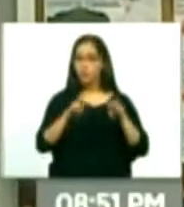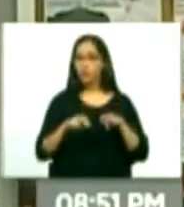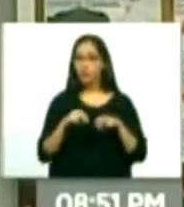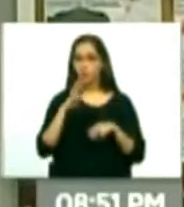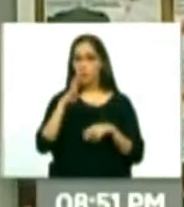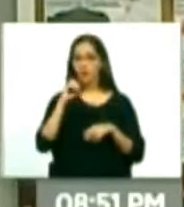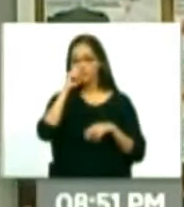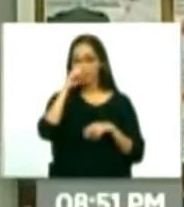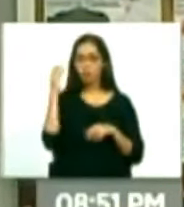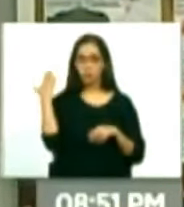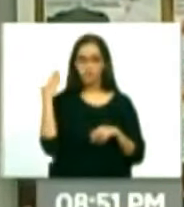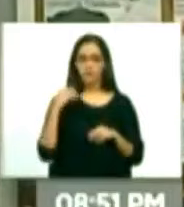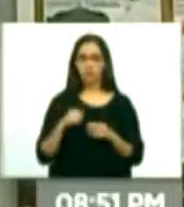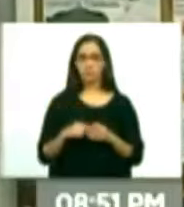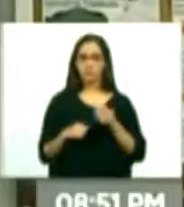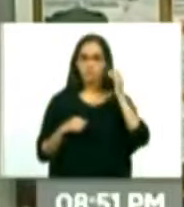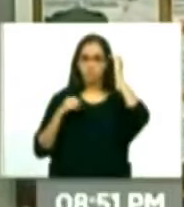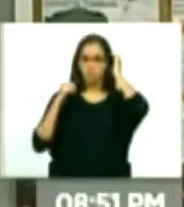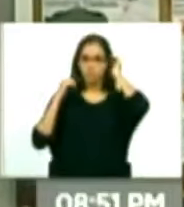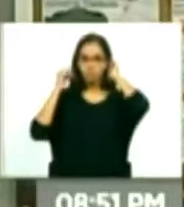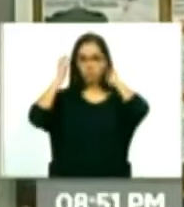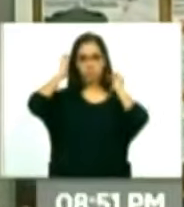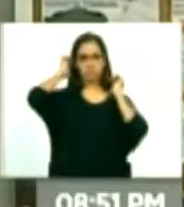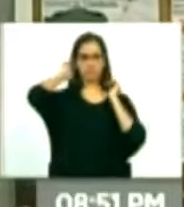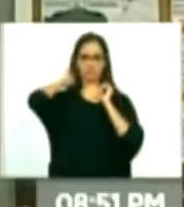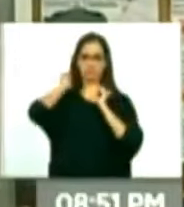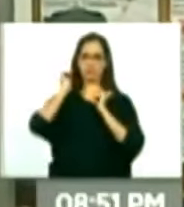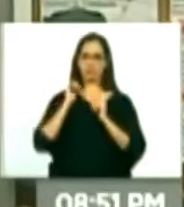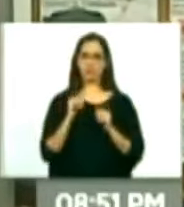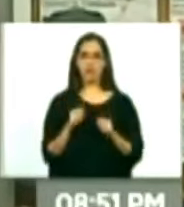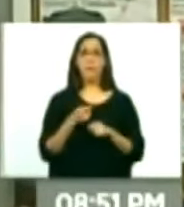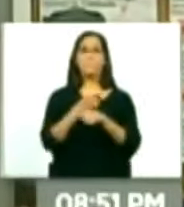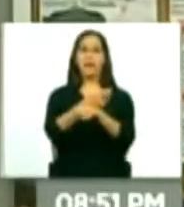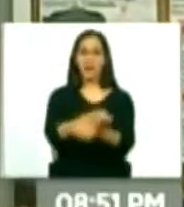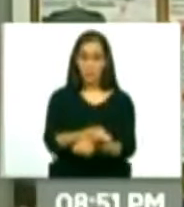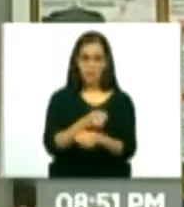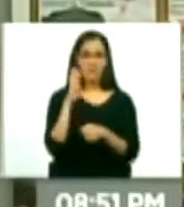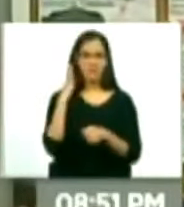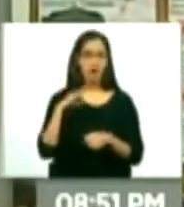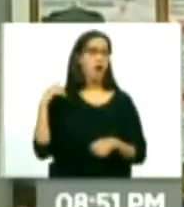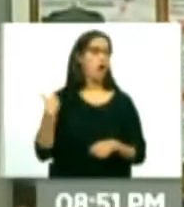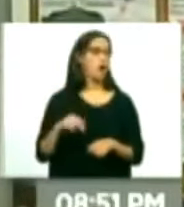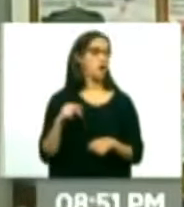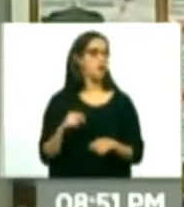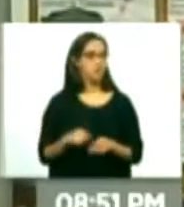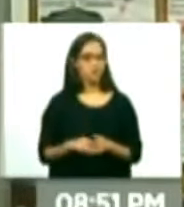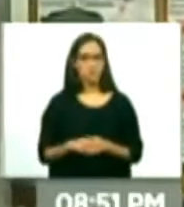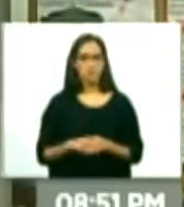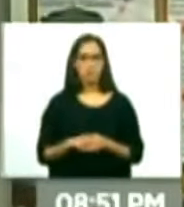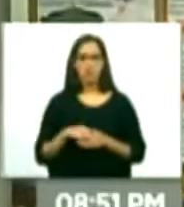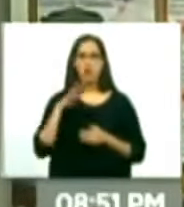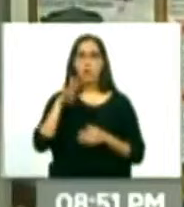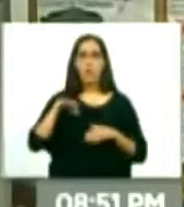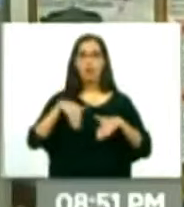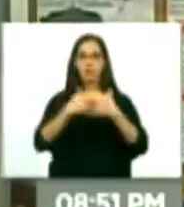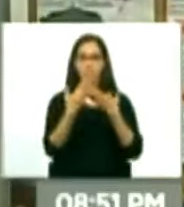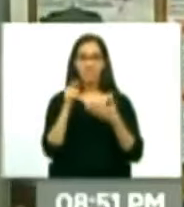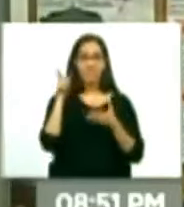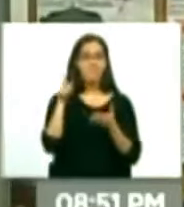40 años más o menos, un poquito más, para graduarse de bachiller. Ay, papá, para hacer las 4 de la mañana allá en el